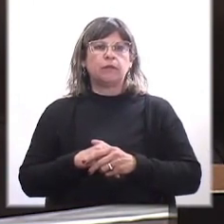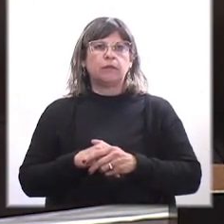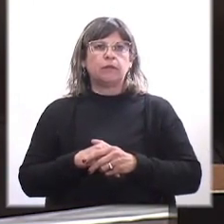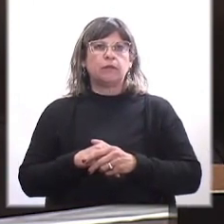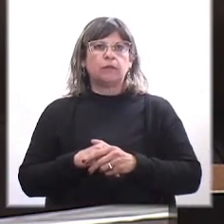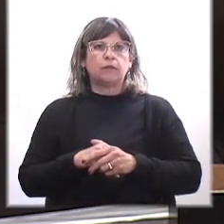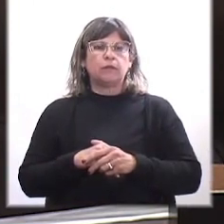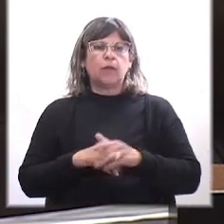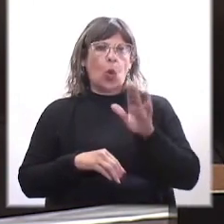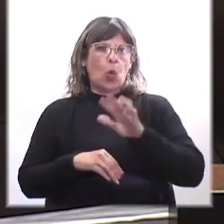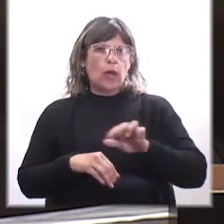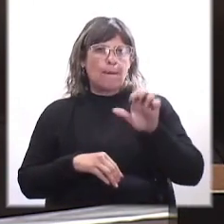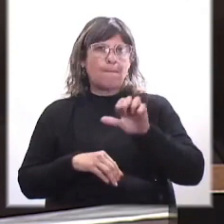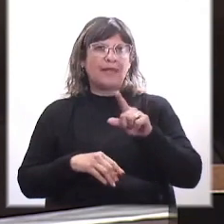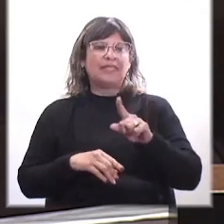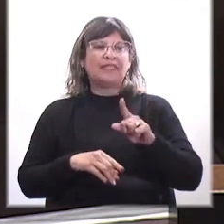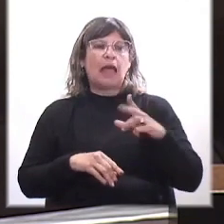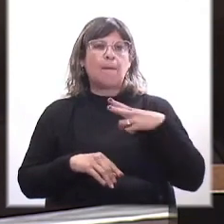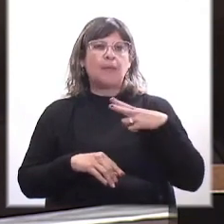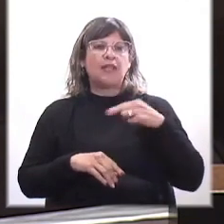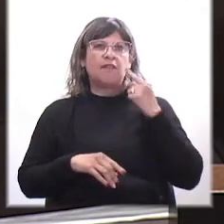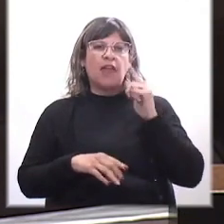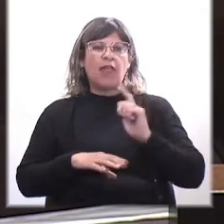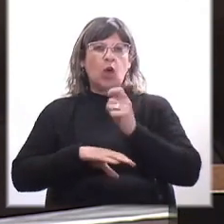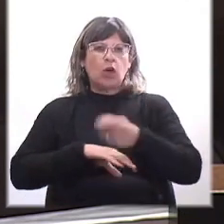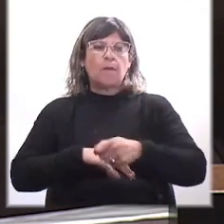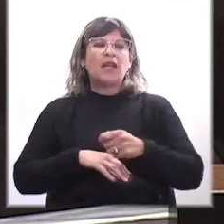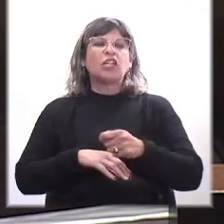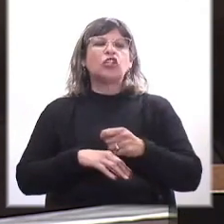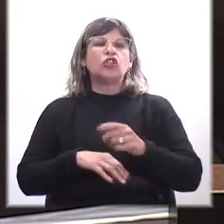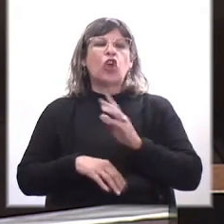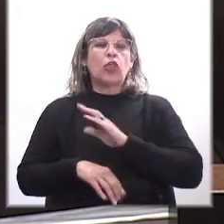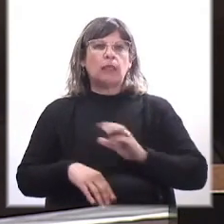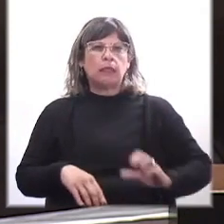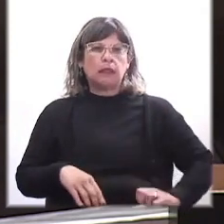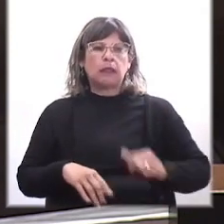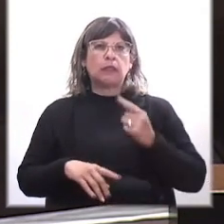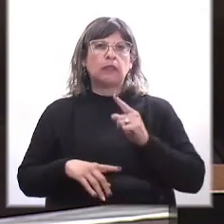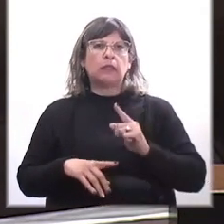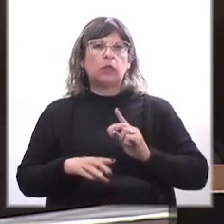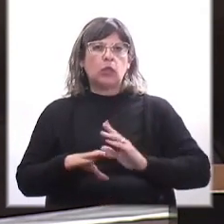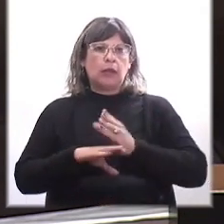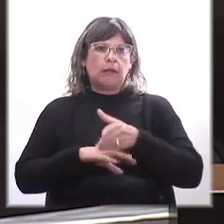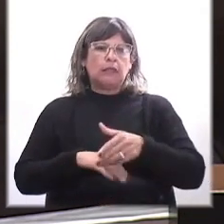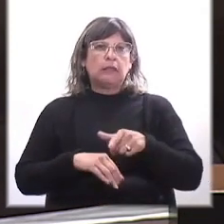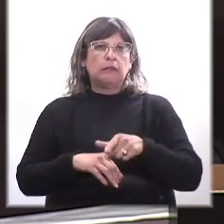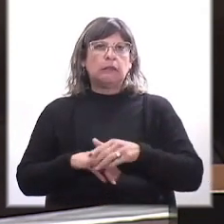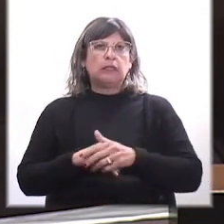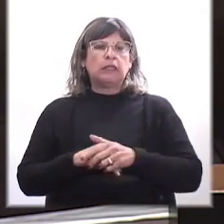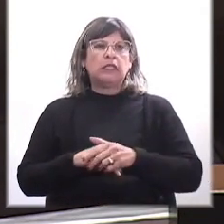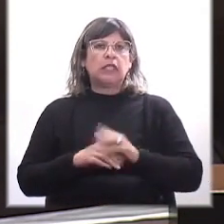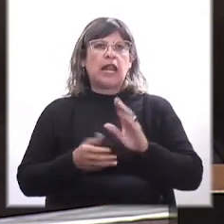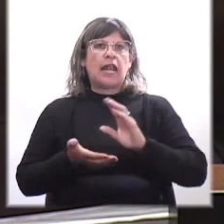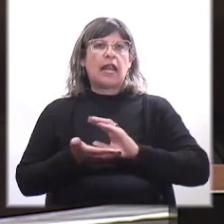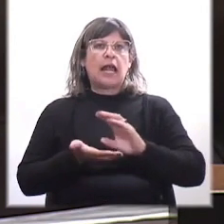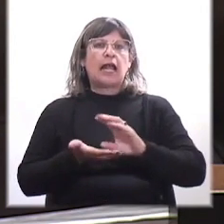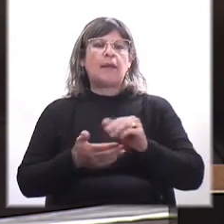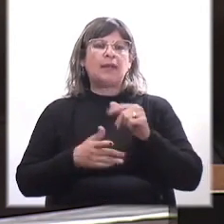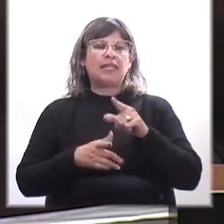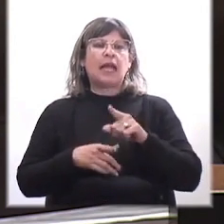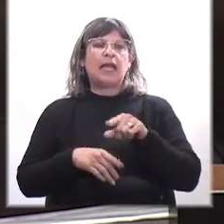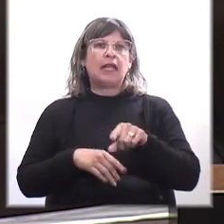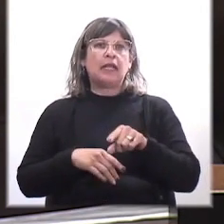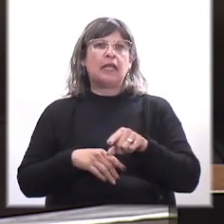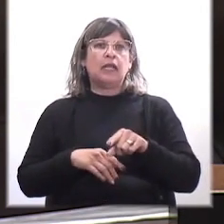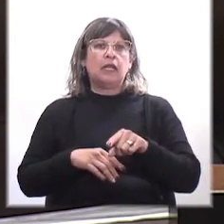es una empresa privada con inversión pública, con una participación en su capital